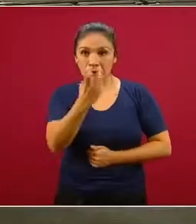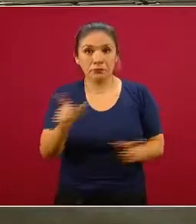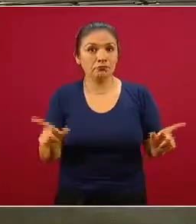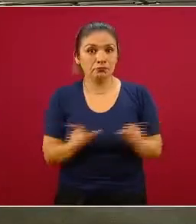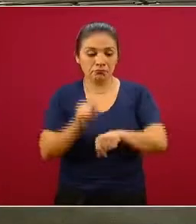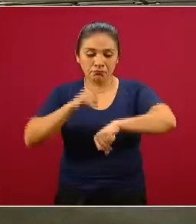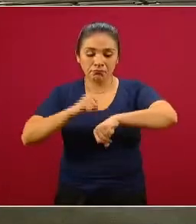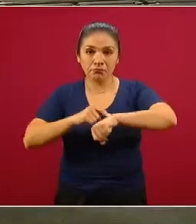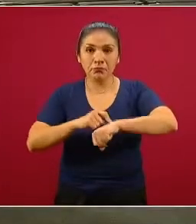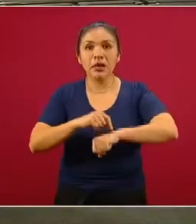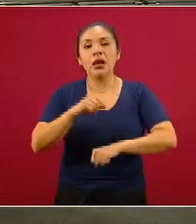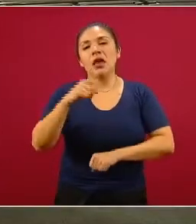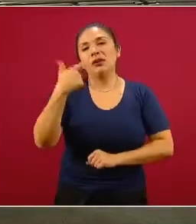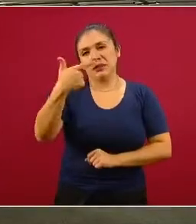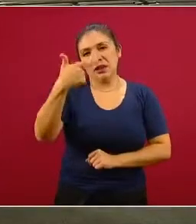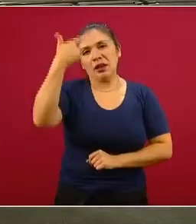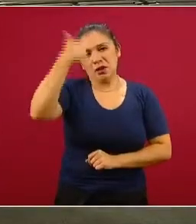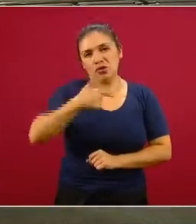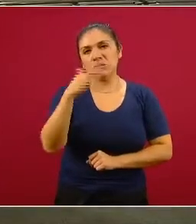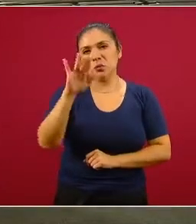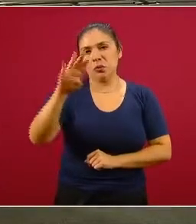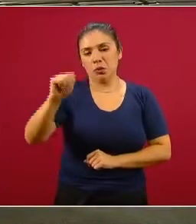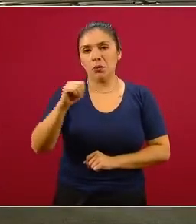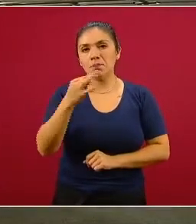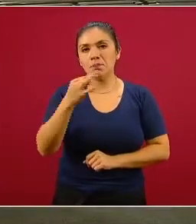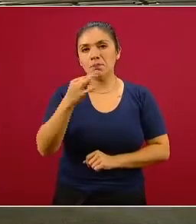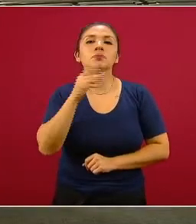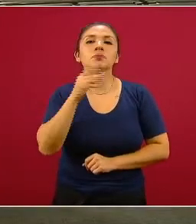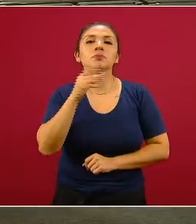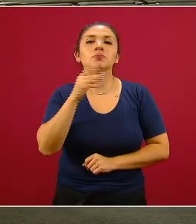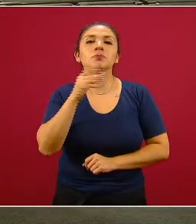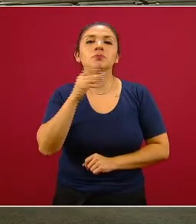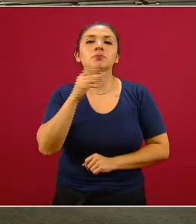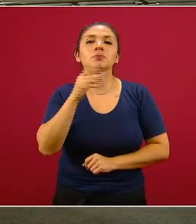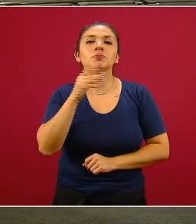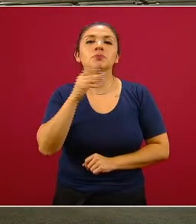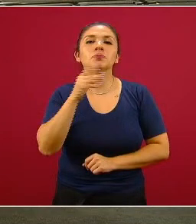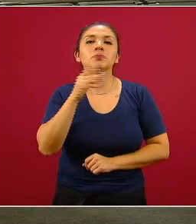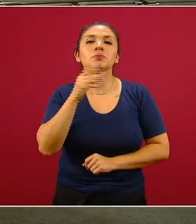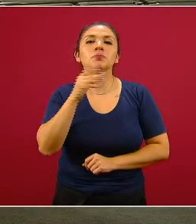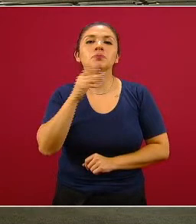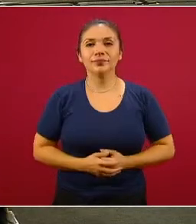ahí acabamos, son las 19:59, seguimos mañana, muchas gracias, buenas noches.